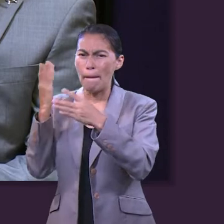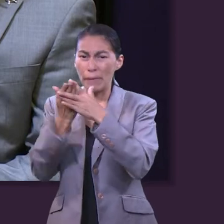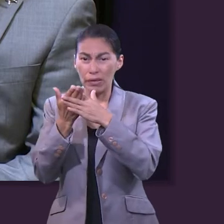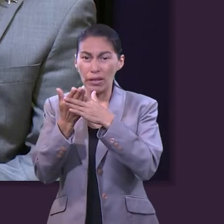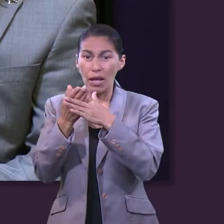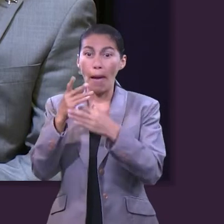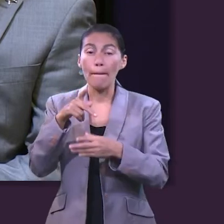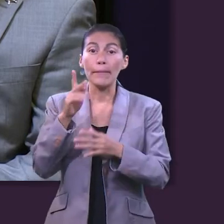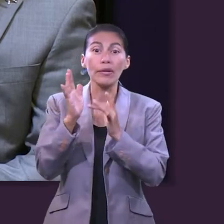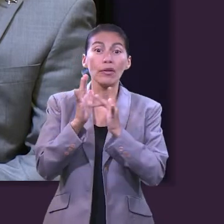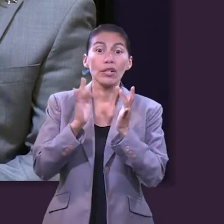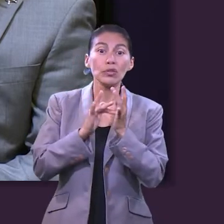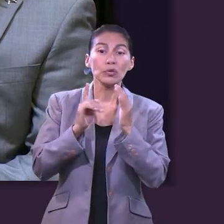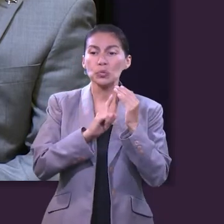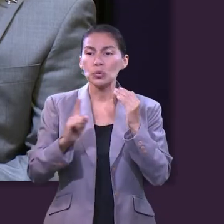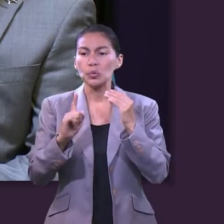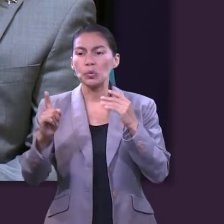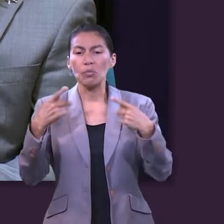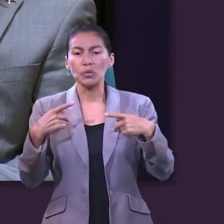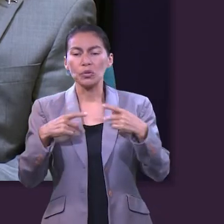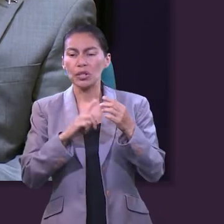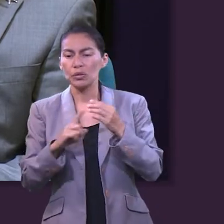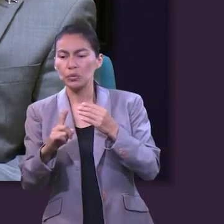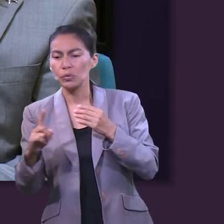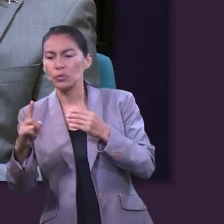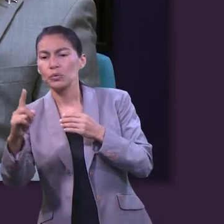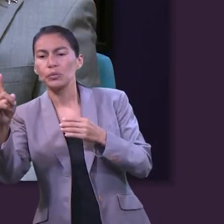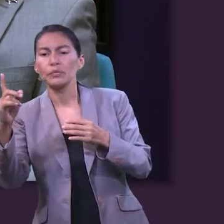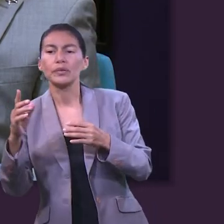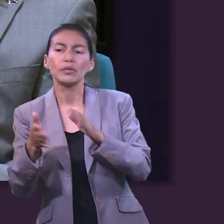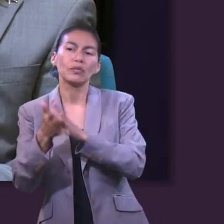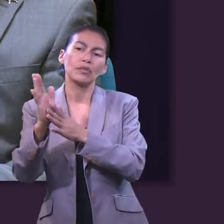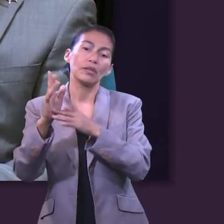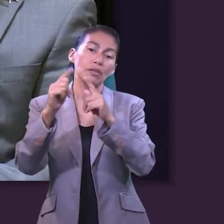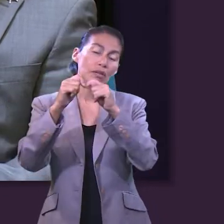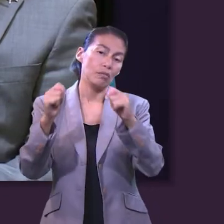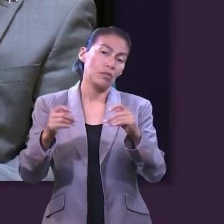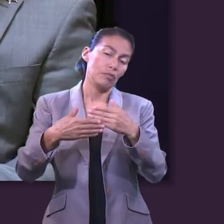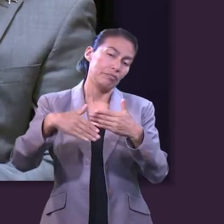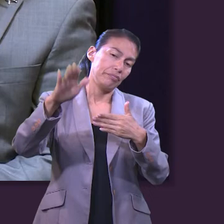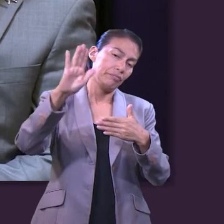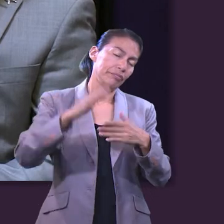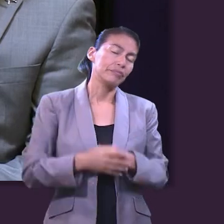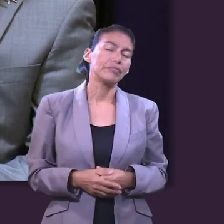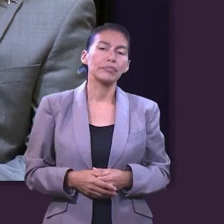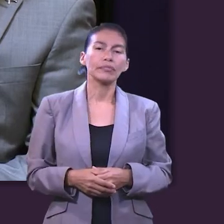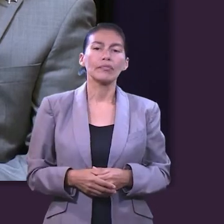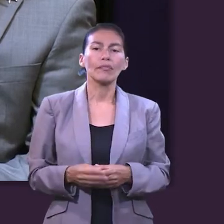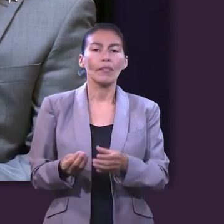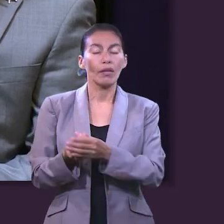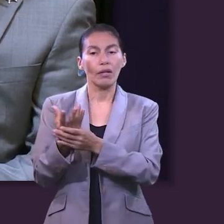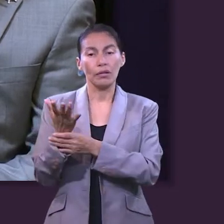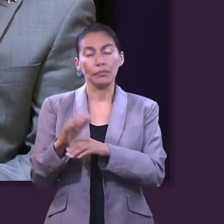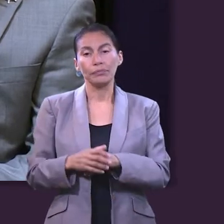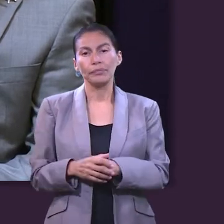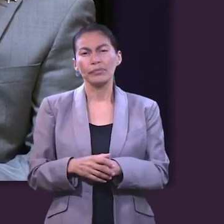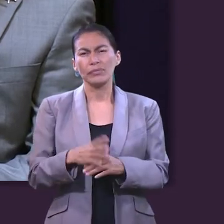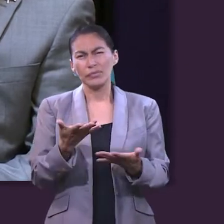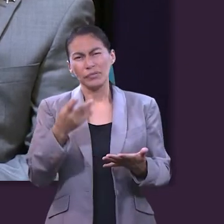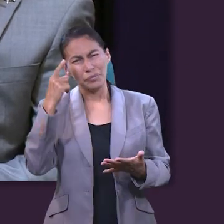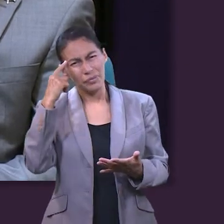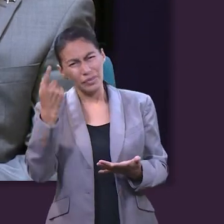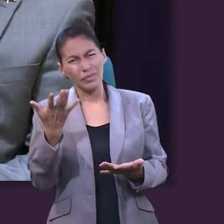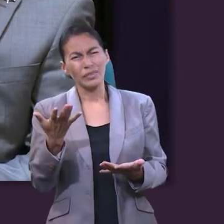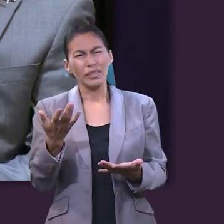pedradas, pero él se mezcló entre la multitud y salió del templo. Imagínense que debió haber